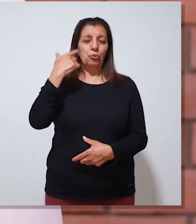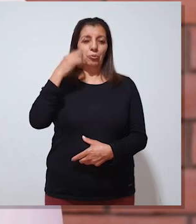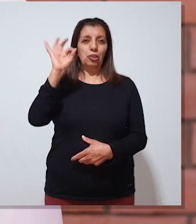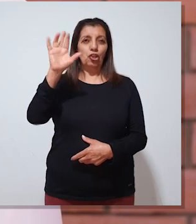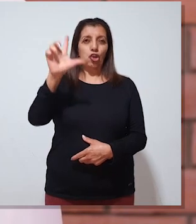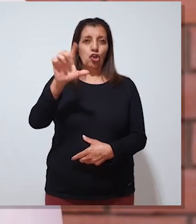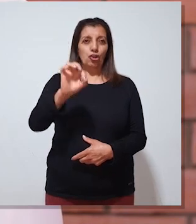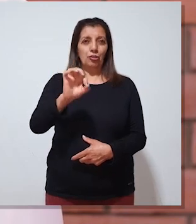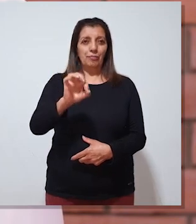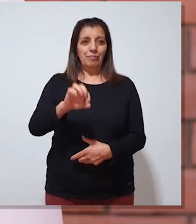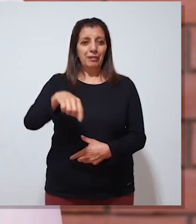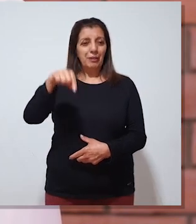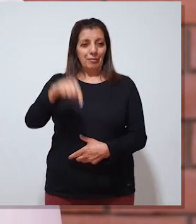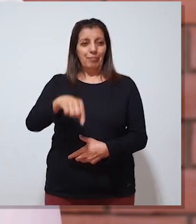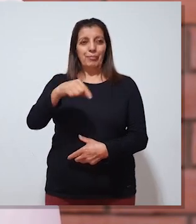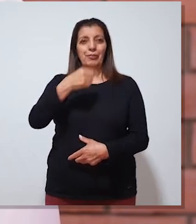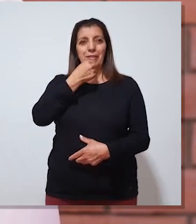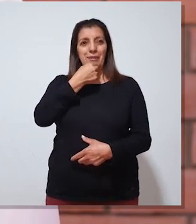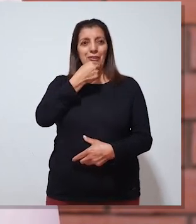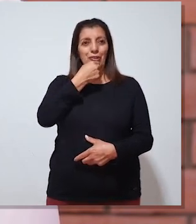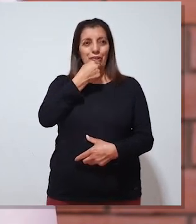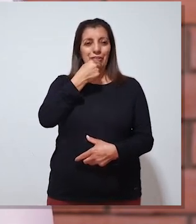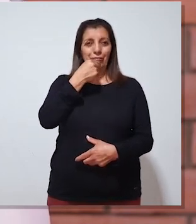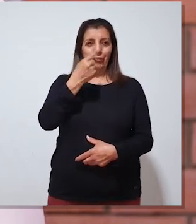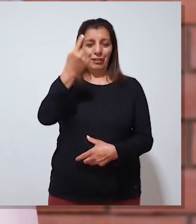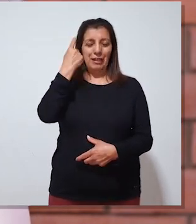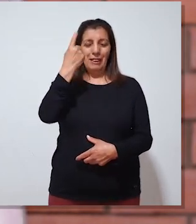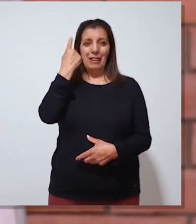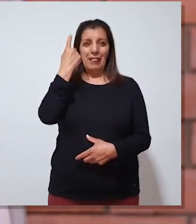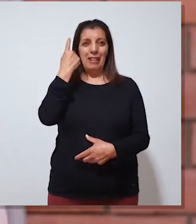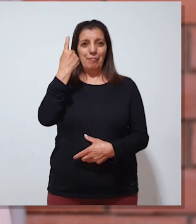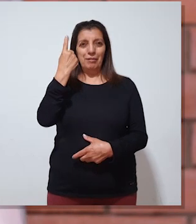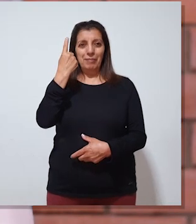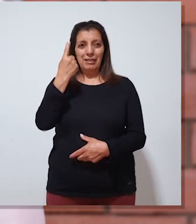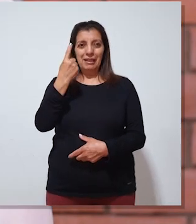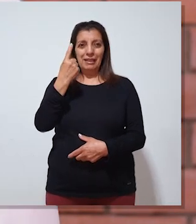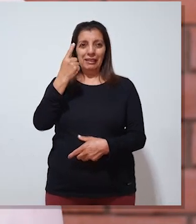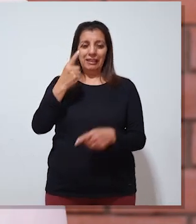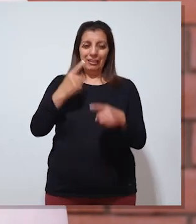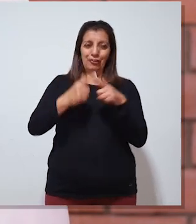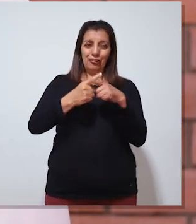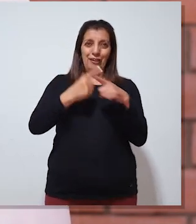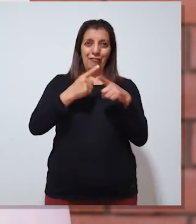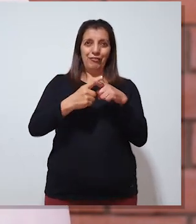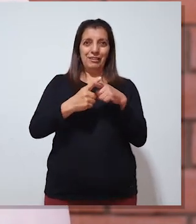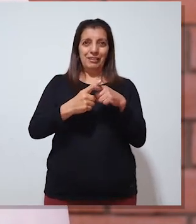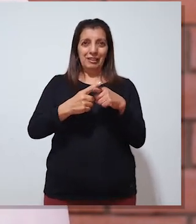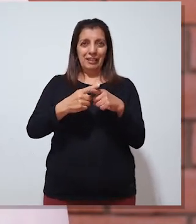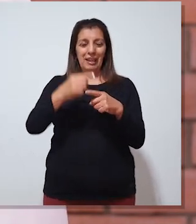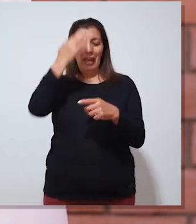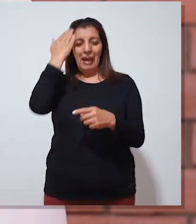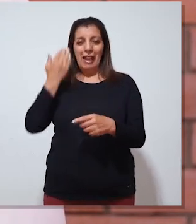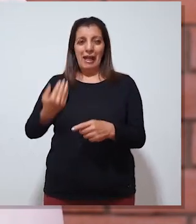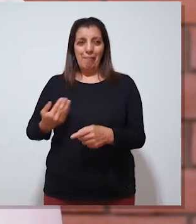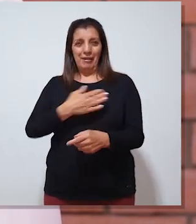en anfitriona de un siempre necesario homenaje a la Madre del Señor. En tiempos difíciles de la